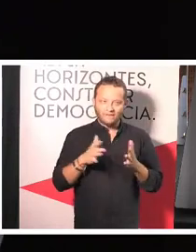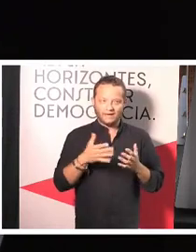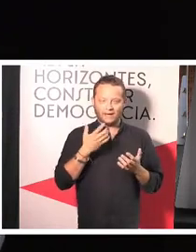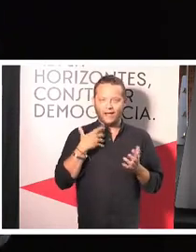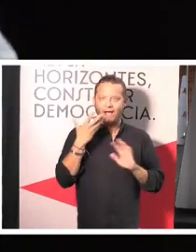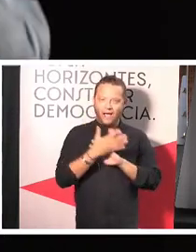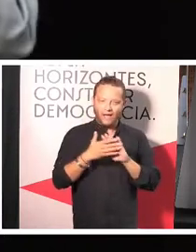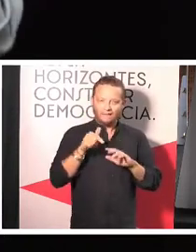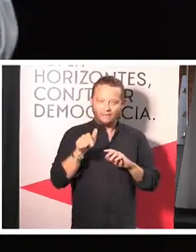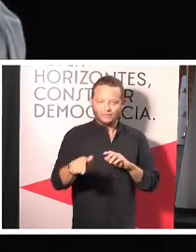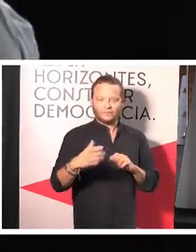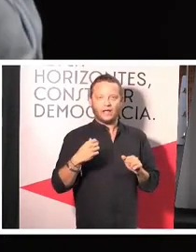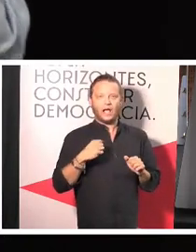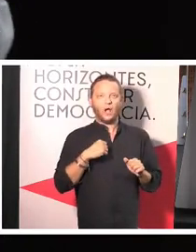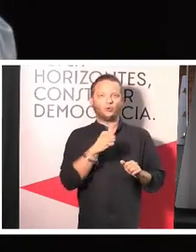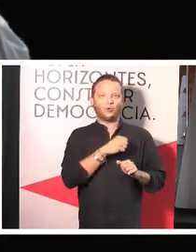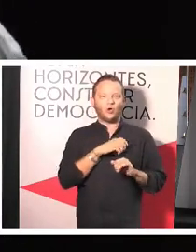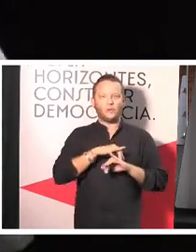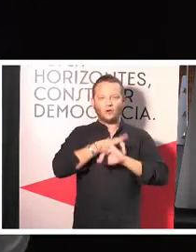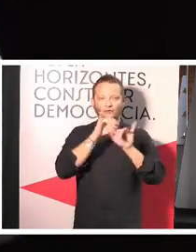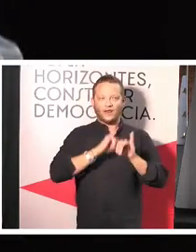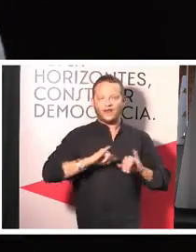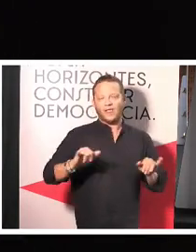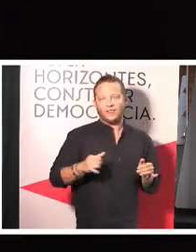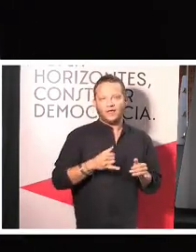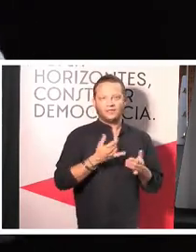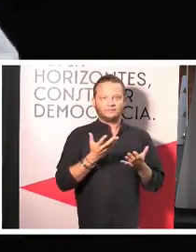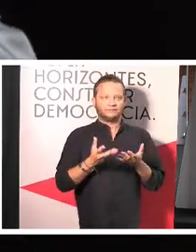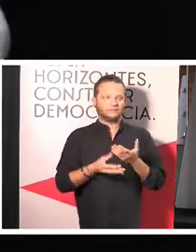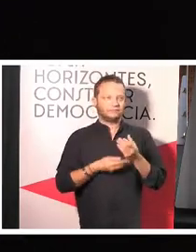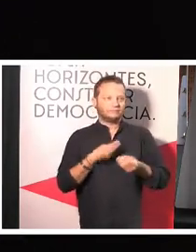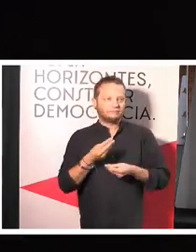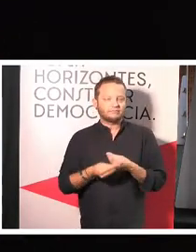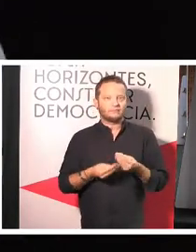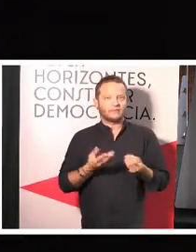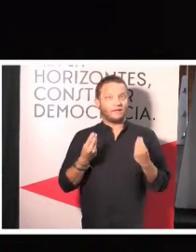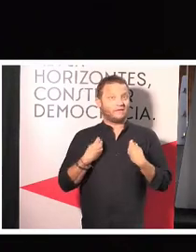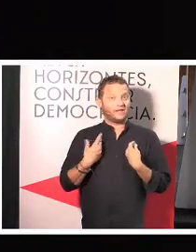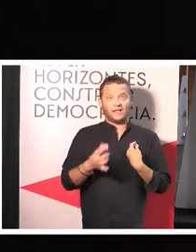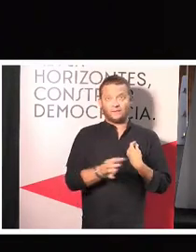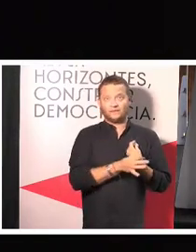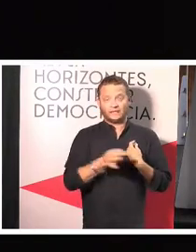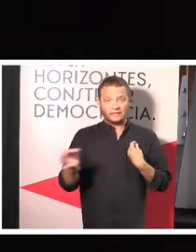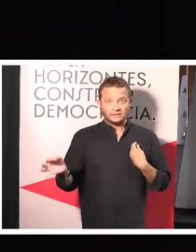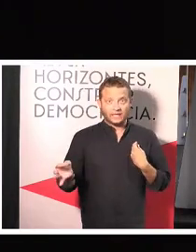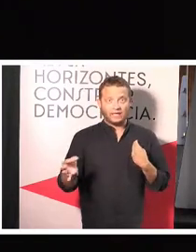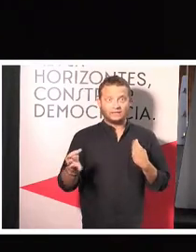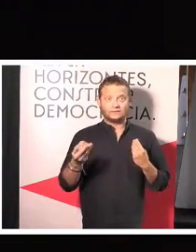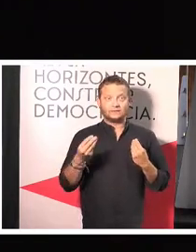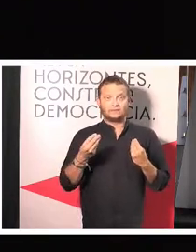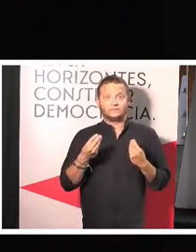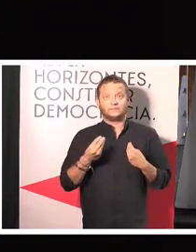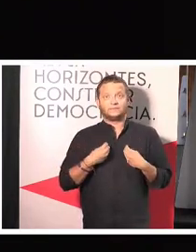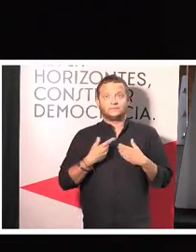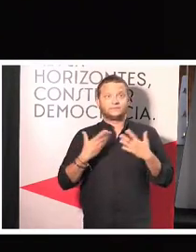nos hablan de autónomos felices que tienen una vida perfectamente,